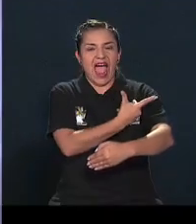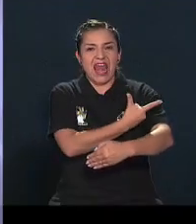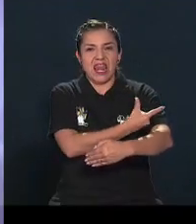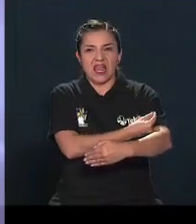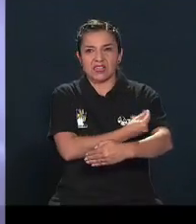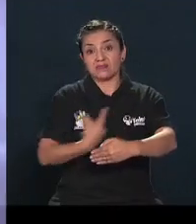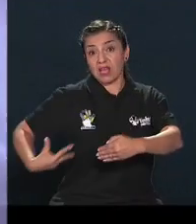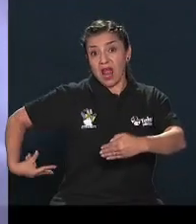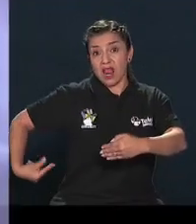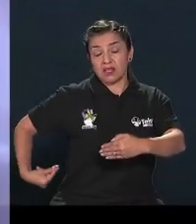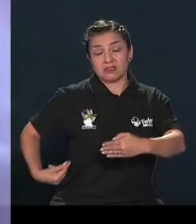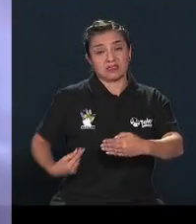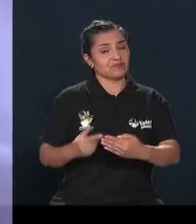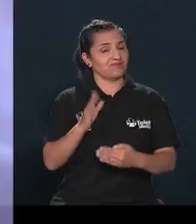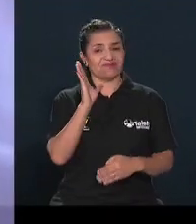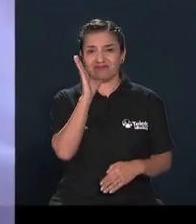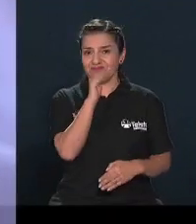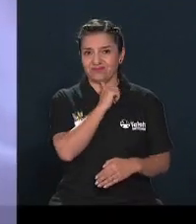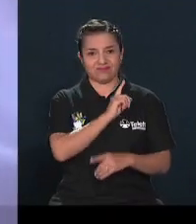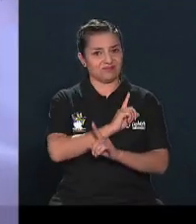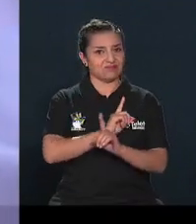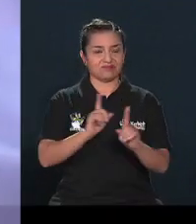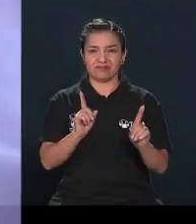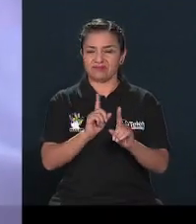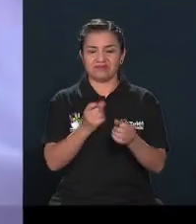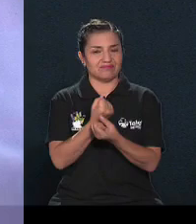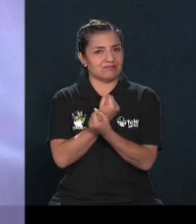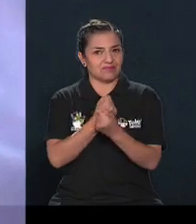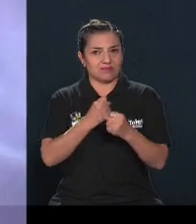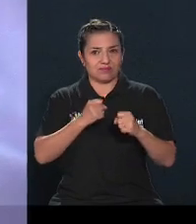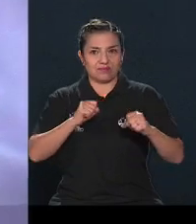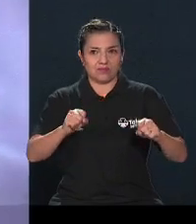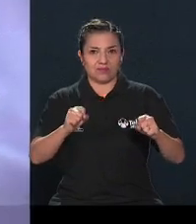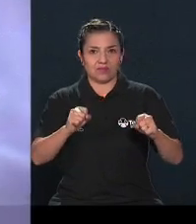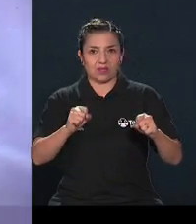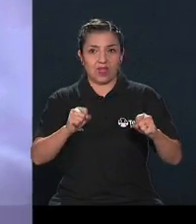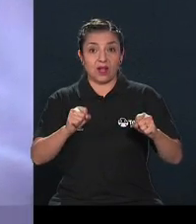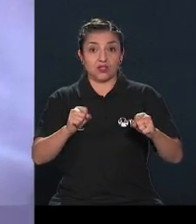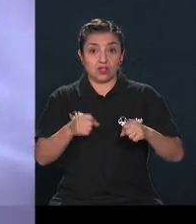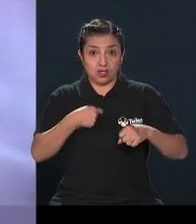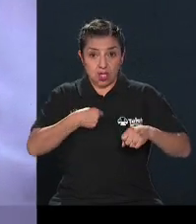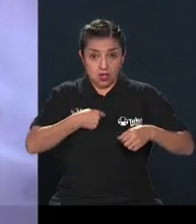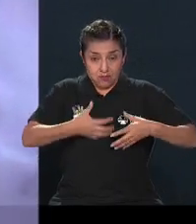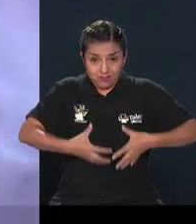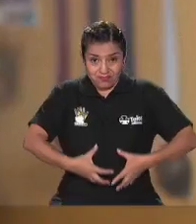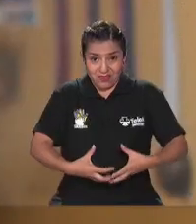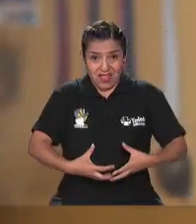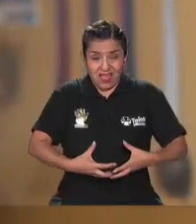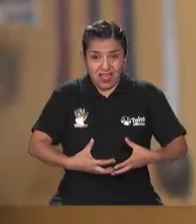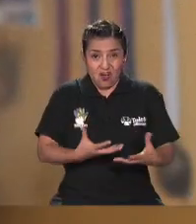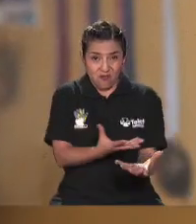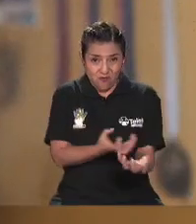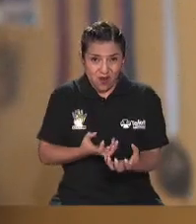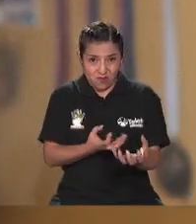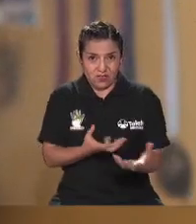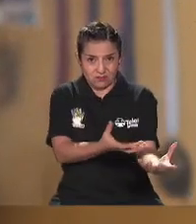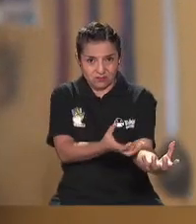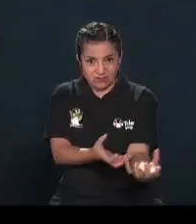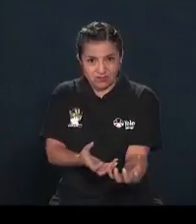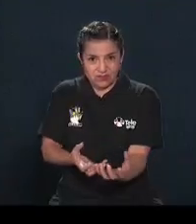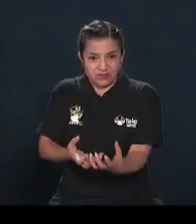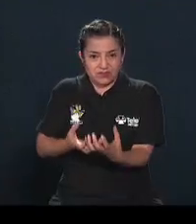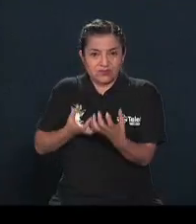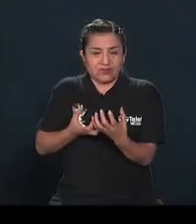funcionaba. Entonces el doctor le tenía que sacar con la fuerza. Le fracturaron un peñasco por